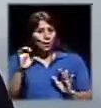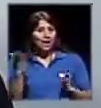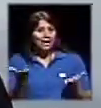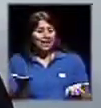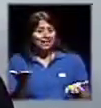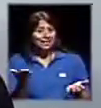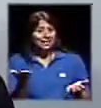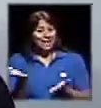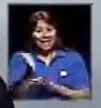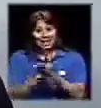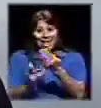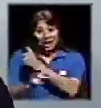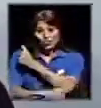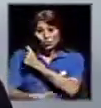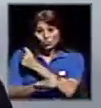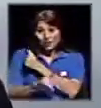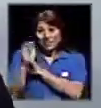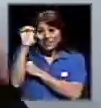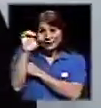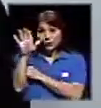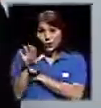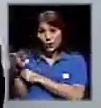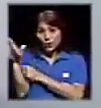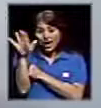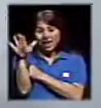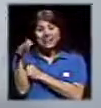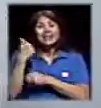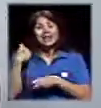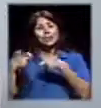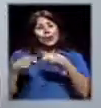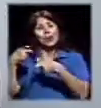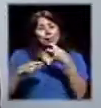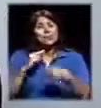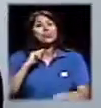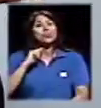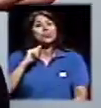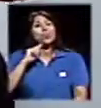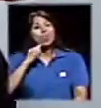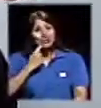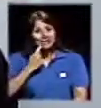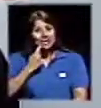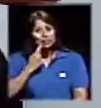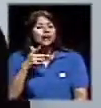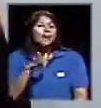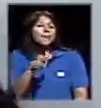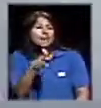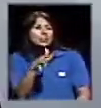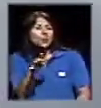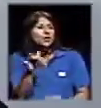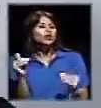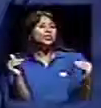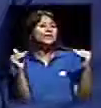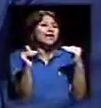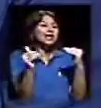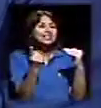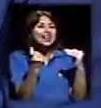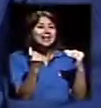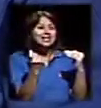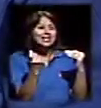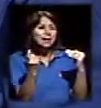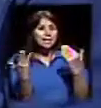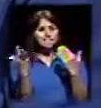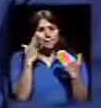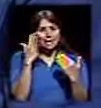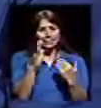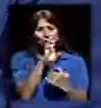mar Mediterráneo que están en problemas muy, muy serios y están más o menos a los niveles de déficit que Costa Rica tiene o por ahí. Así es.